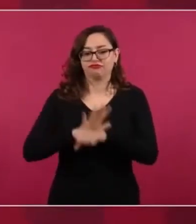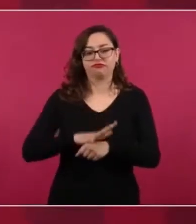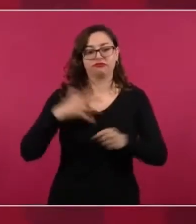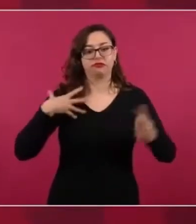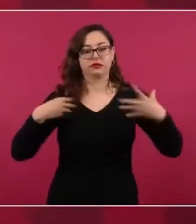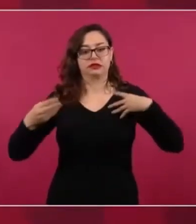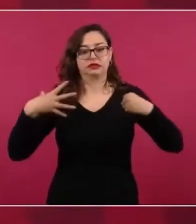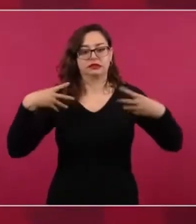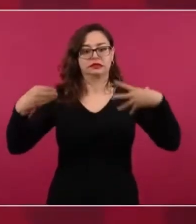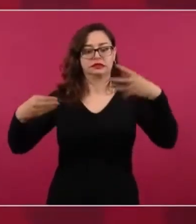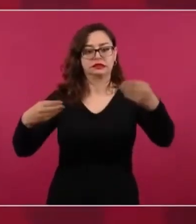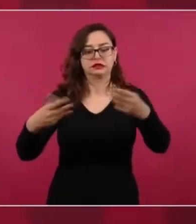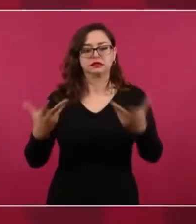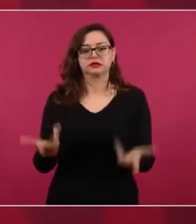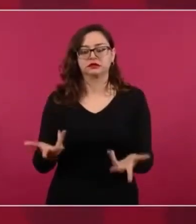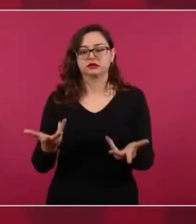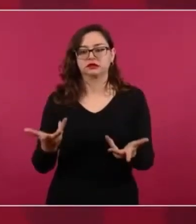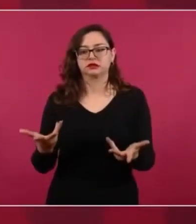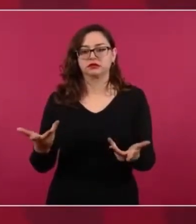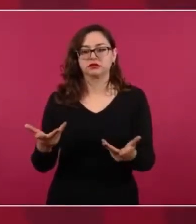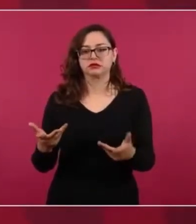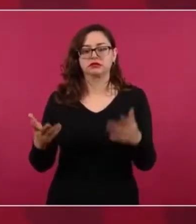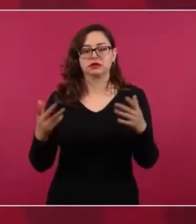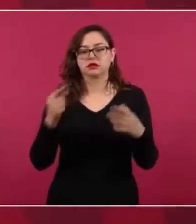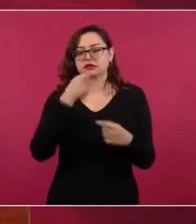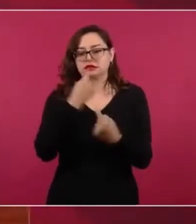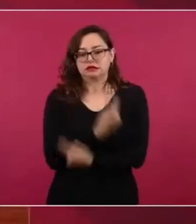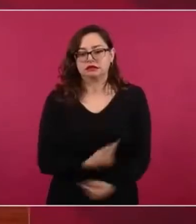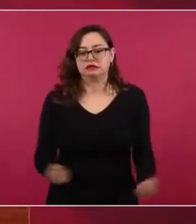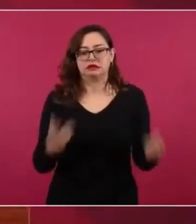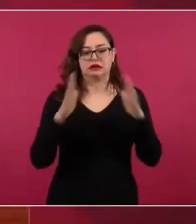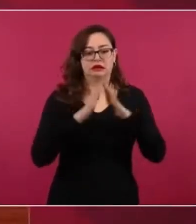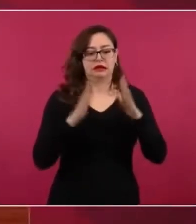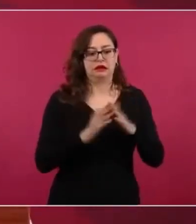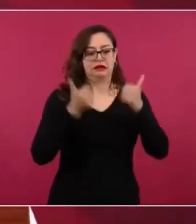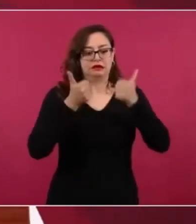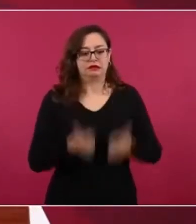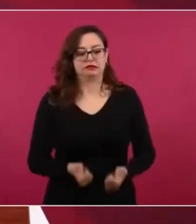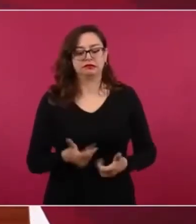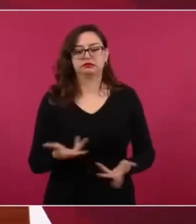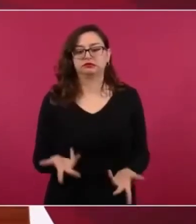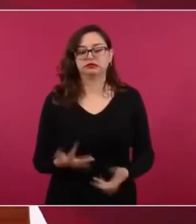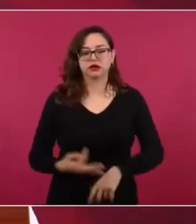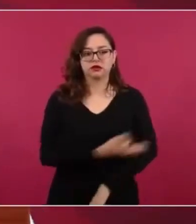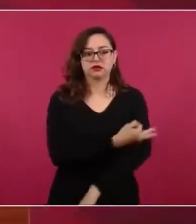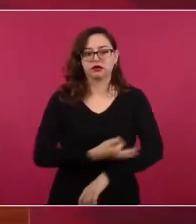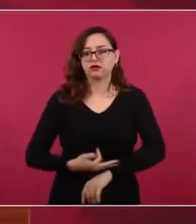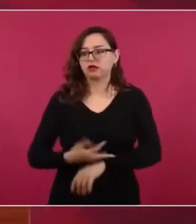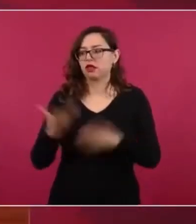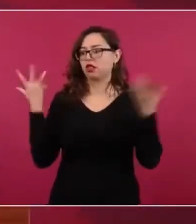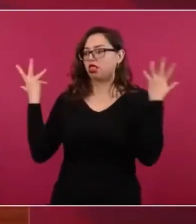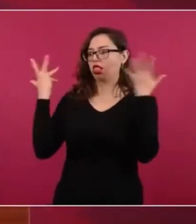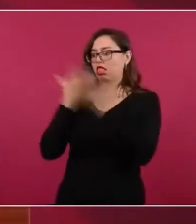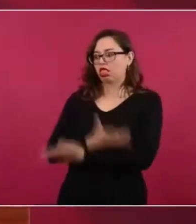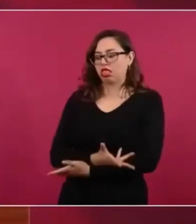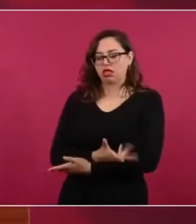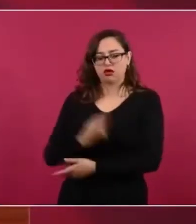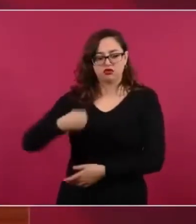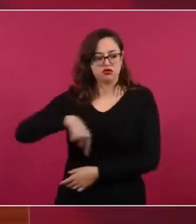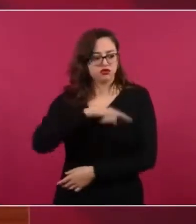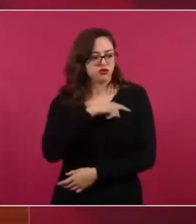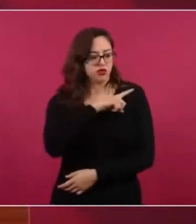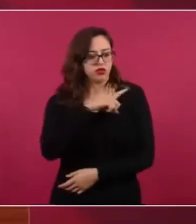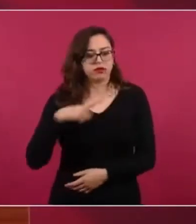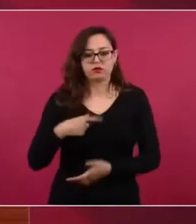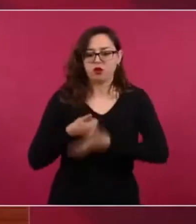se dieron cuenta de la importancia de la educación y se involucraron nuevamente. Entonces, todos estos saberes nos permitieron